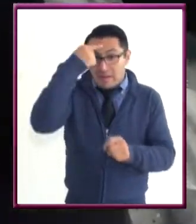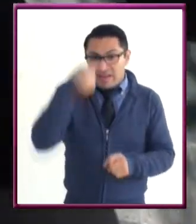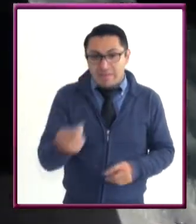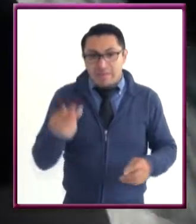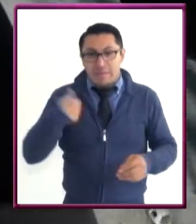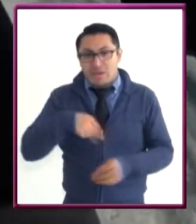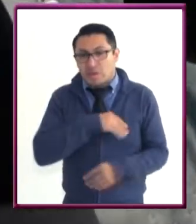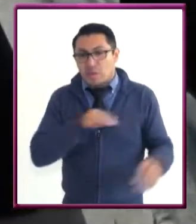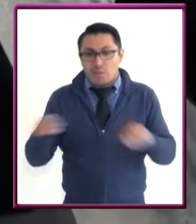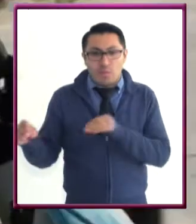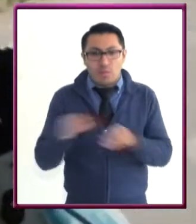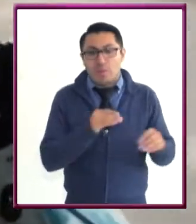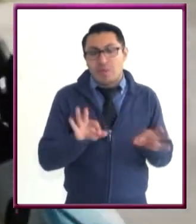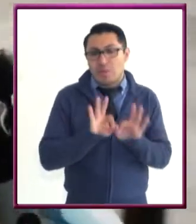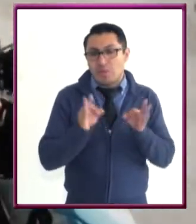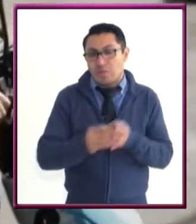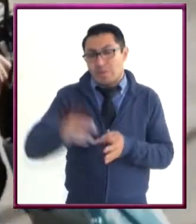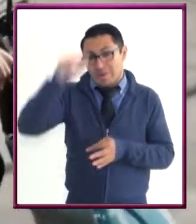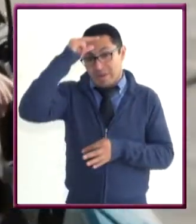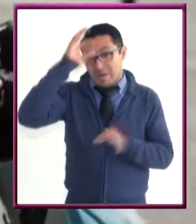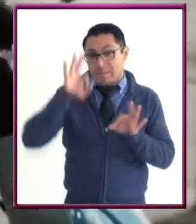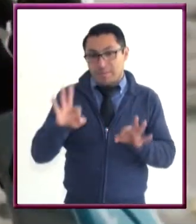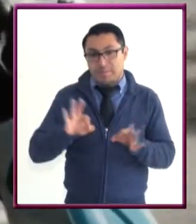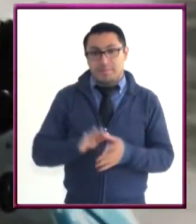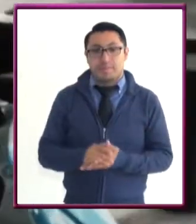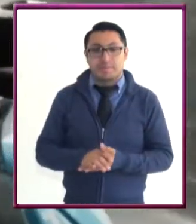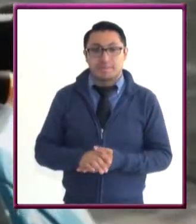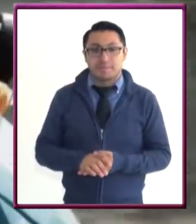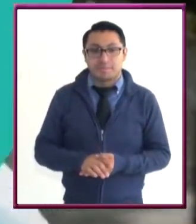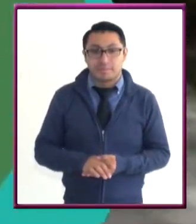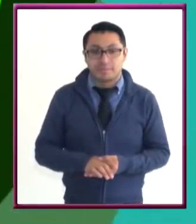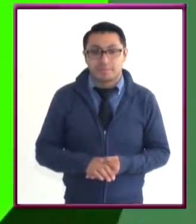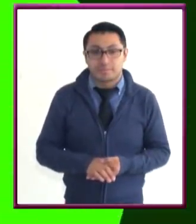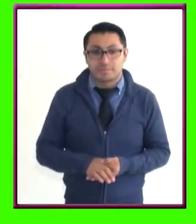nos movamos de manera más inteligente.